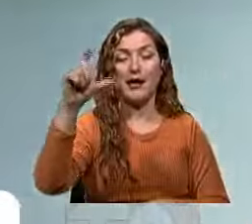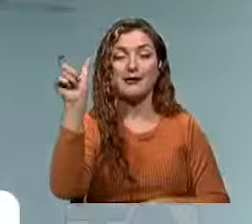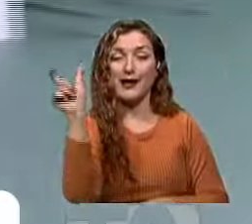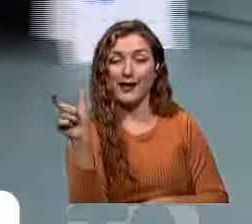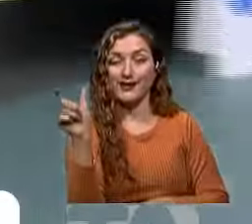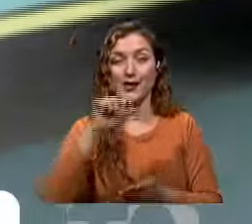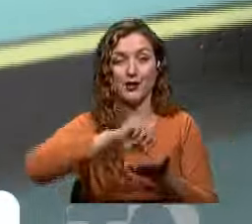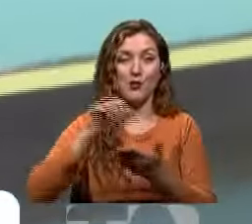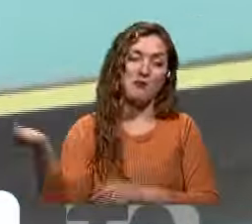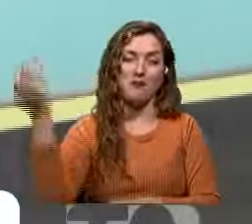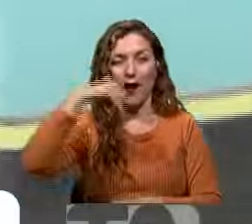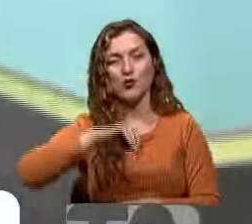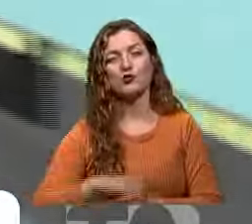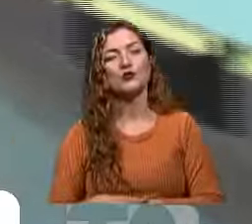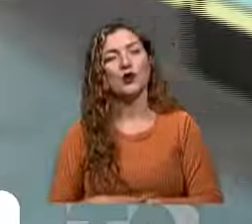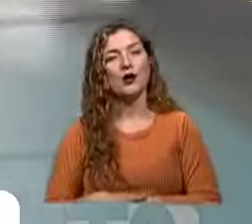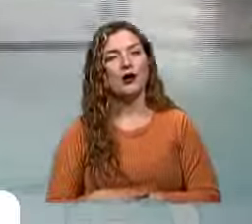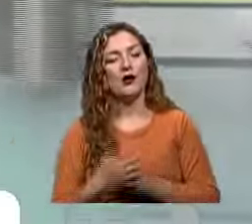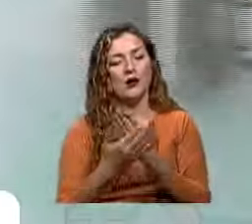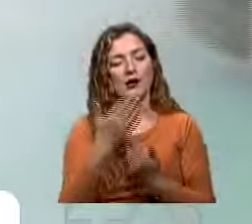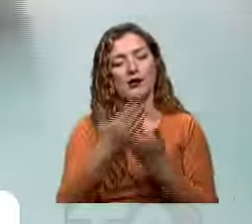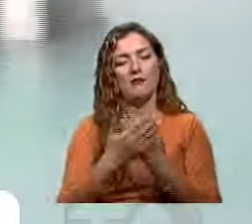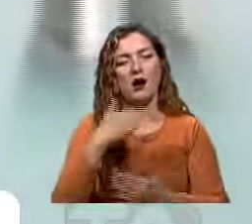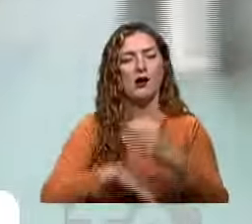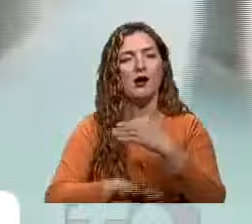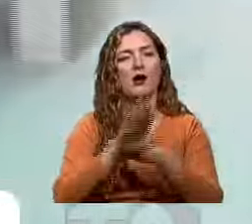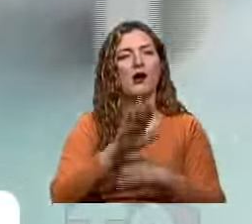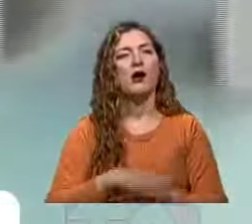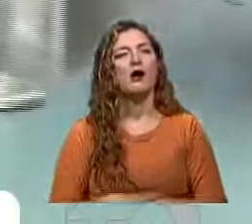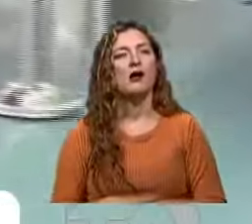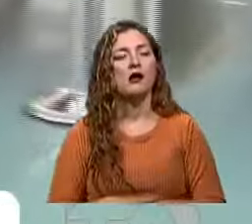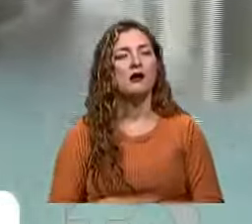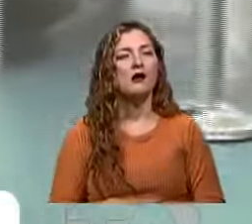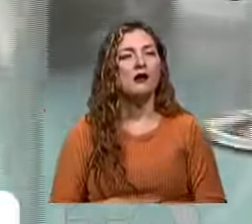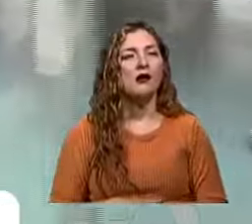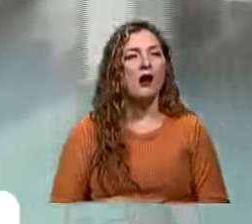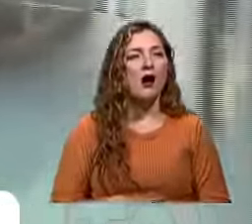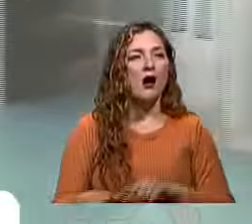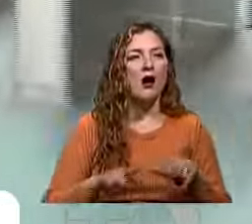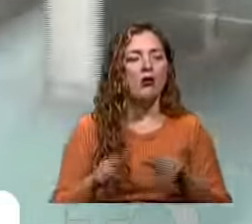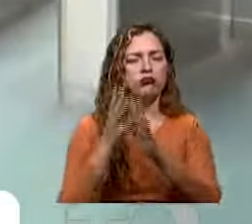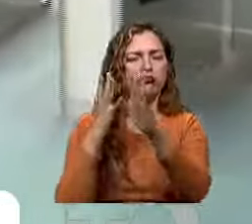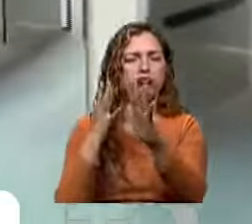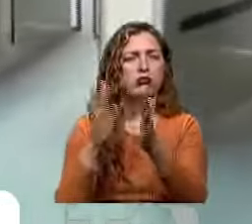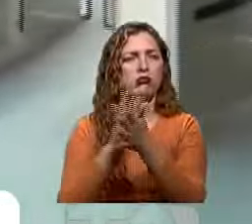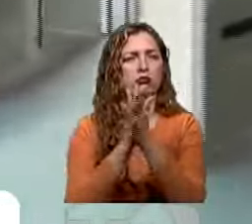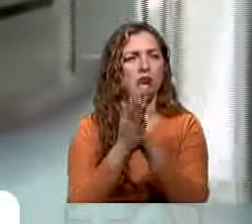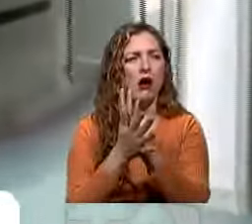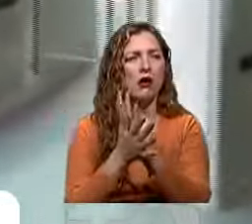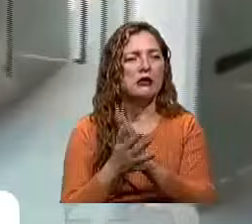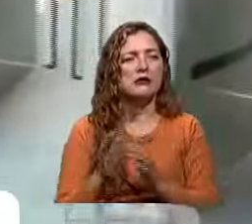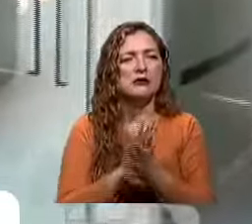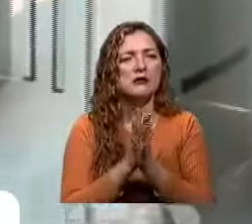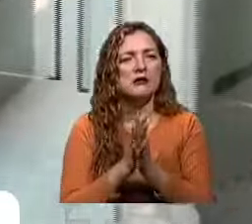tarjeta ciudad. Vengan para que ustedes vean lo fácil que es trasladarse de un punto al otro sin hacer fila, sin tener que ir a